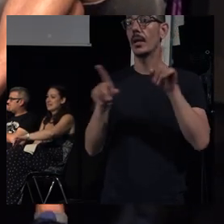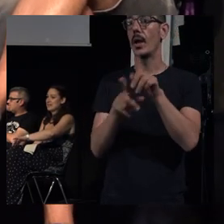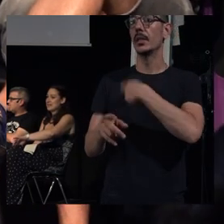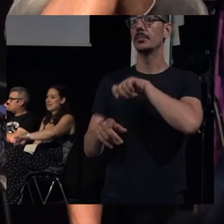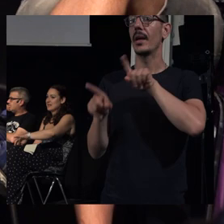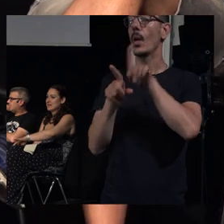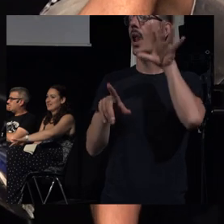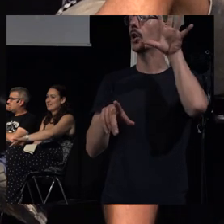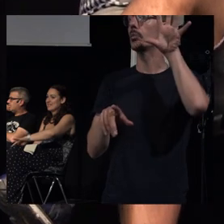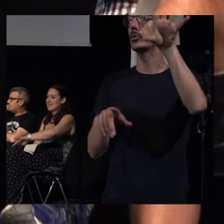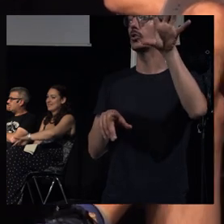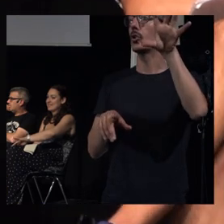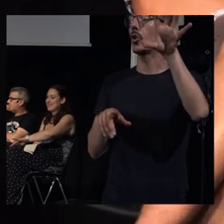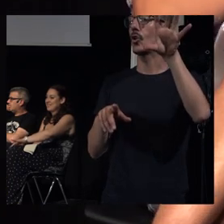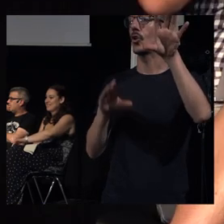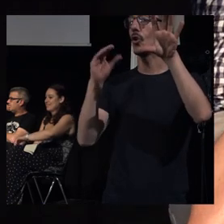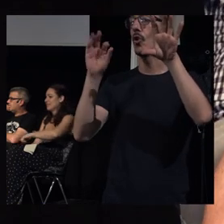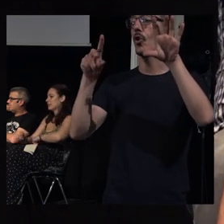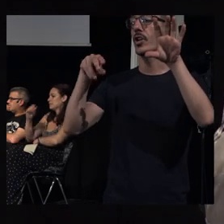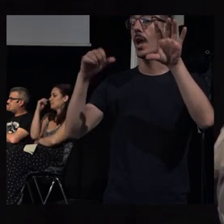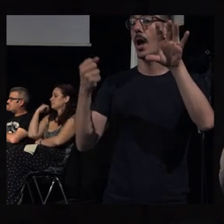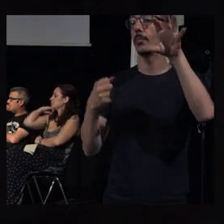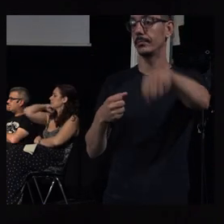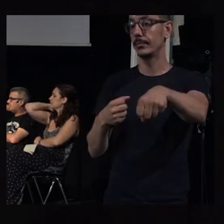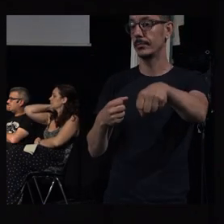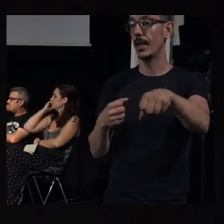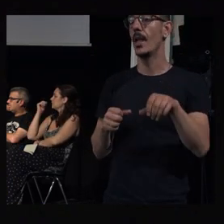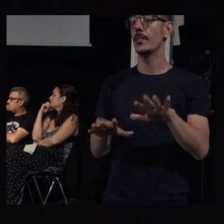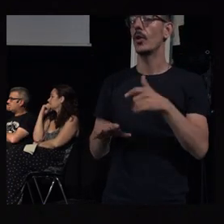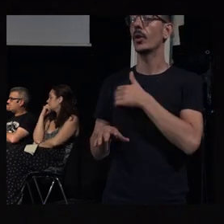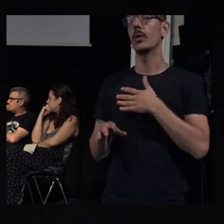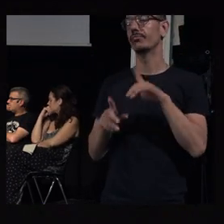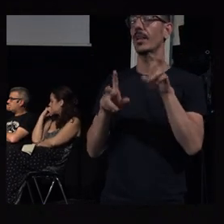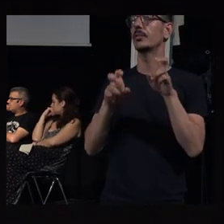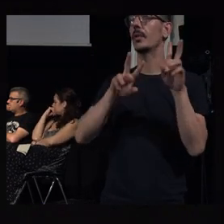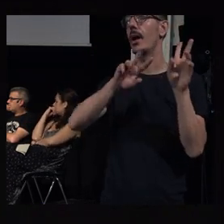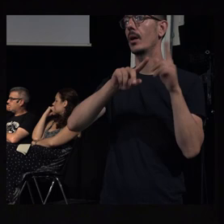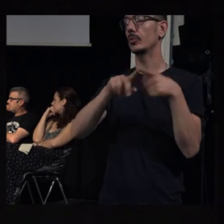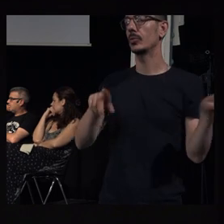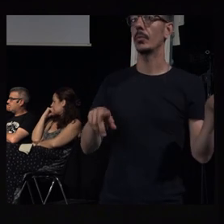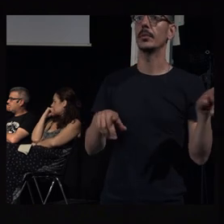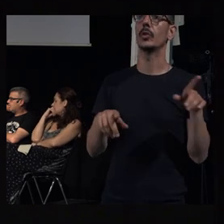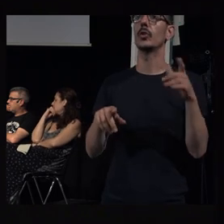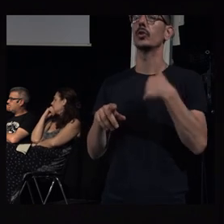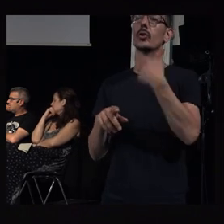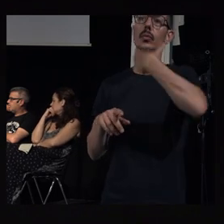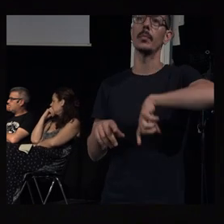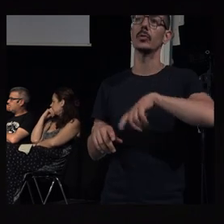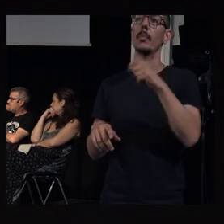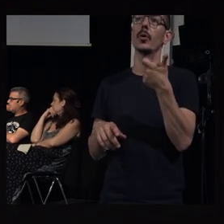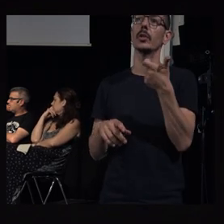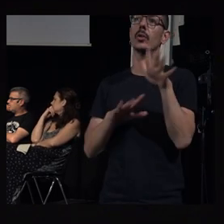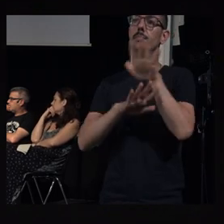otro momento, ¿no? Quería empezar con una breve presentación mía propia para que me entendáis, porque creo que soy un personaje bastante híbrido. Es